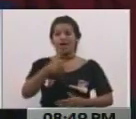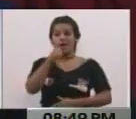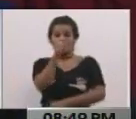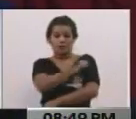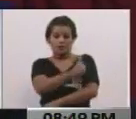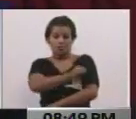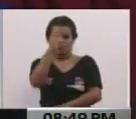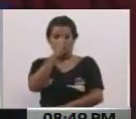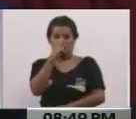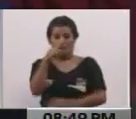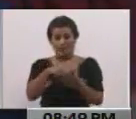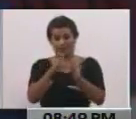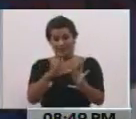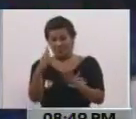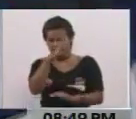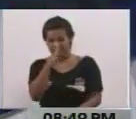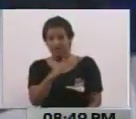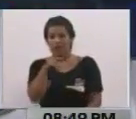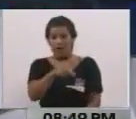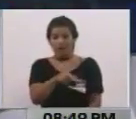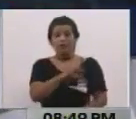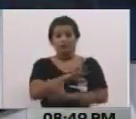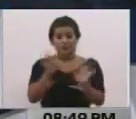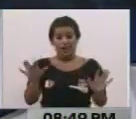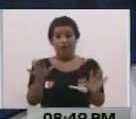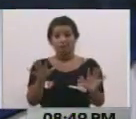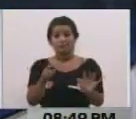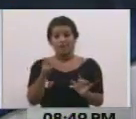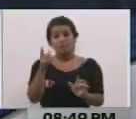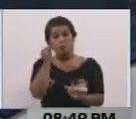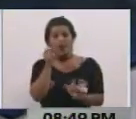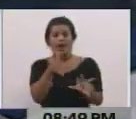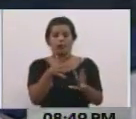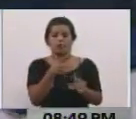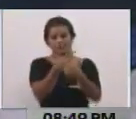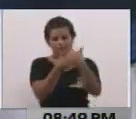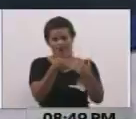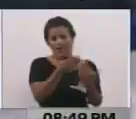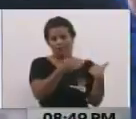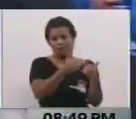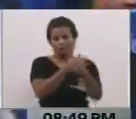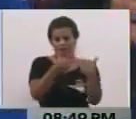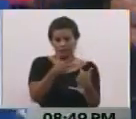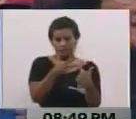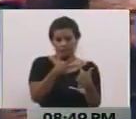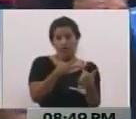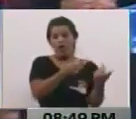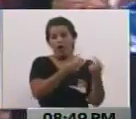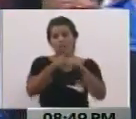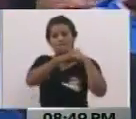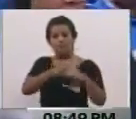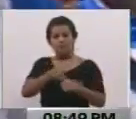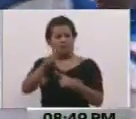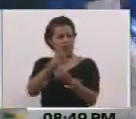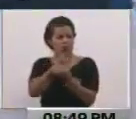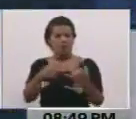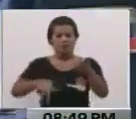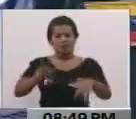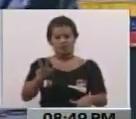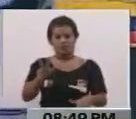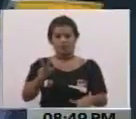es la tercera de plata y la número 13 de Venezuela en los Juegos Olímpicos. Hoy es recibida por el jefe